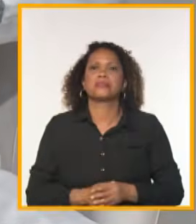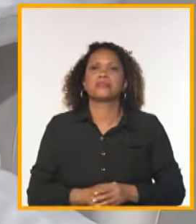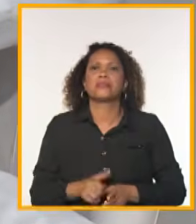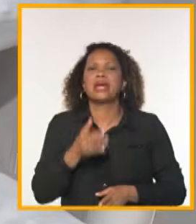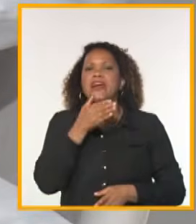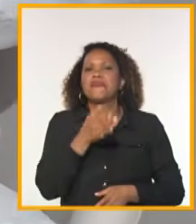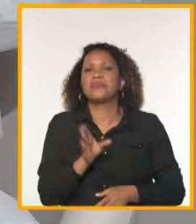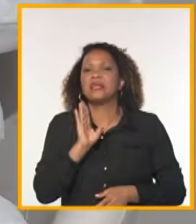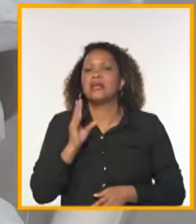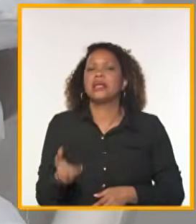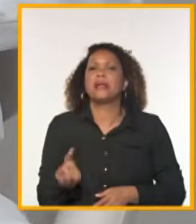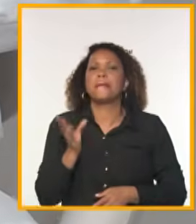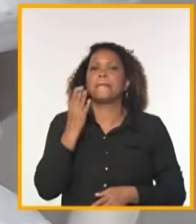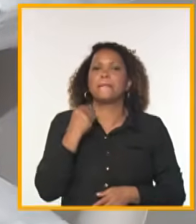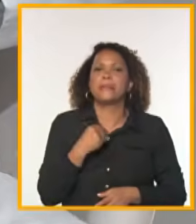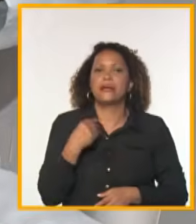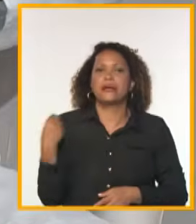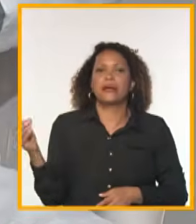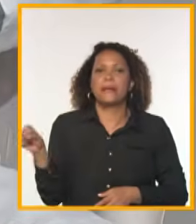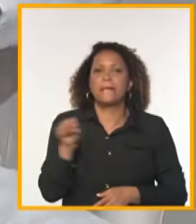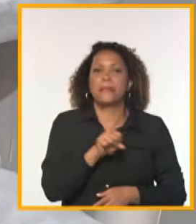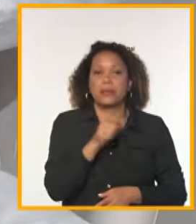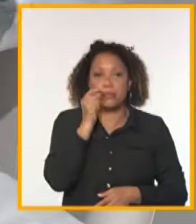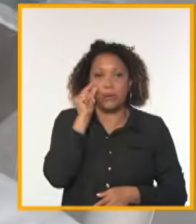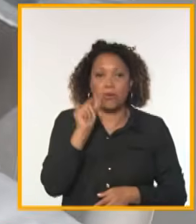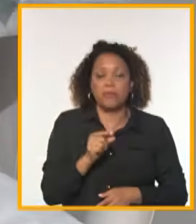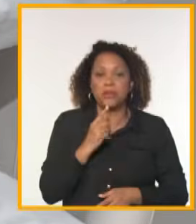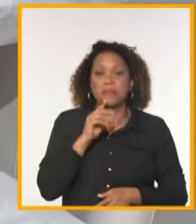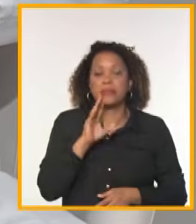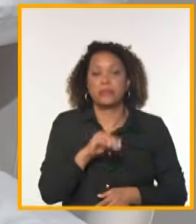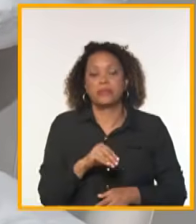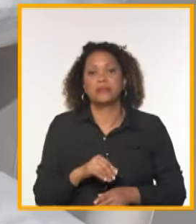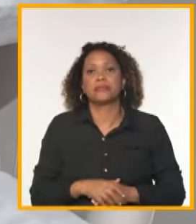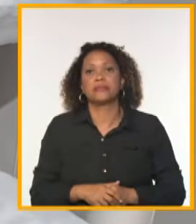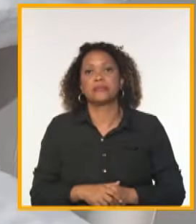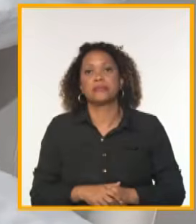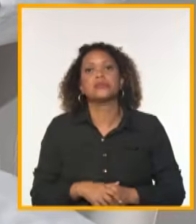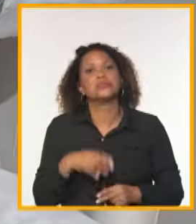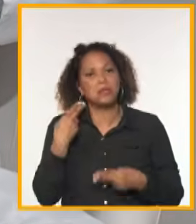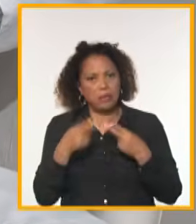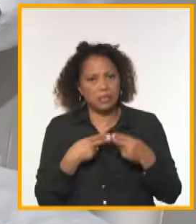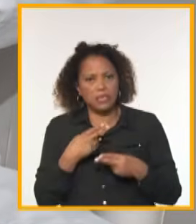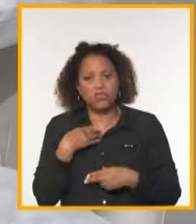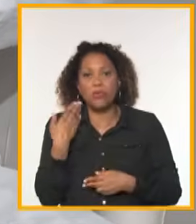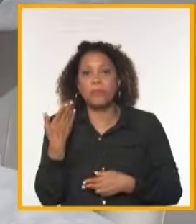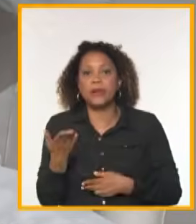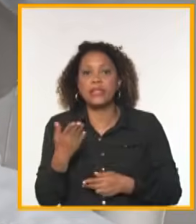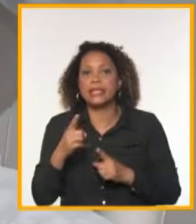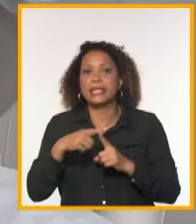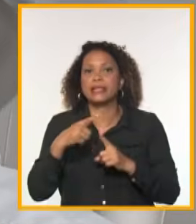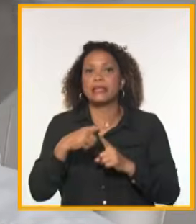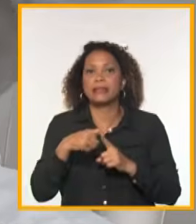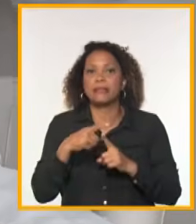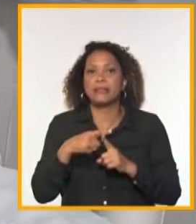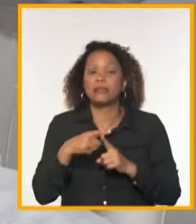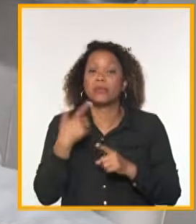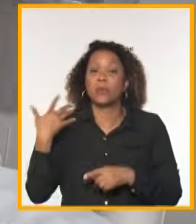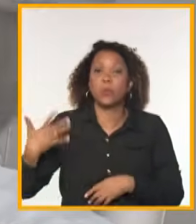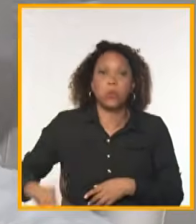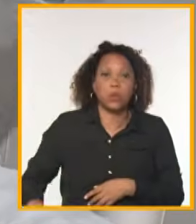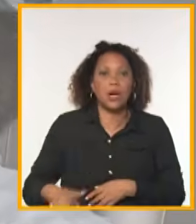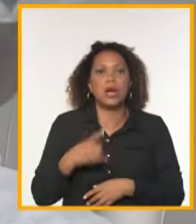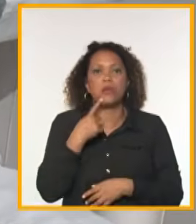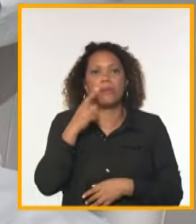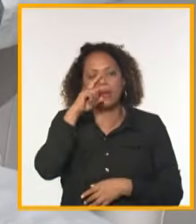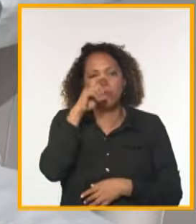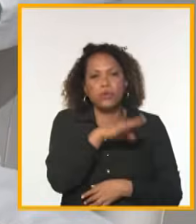me manda a Chomi a la oficina mía y dice, no, eso se va a hacer porque yo pedí tratamiento, como era tan caro, para los